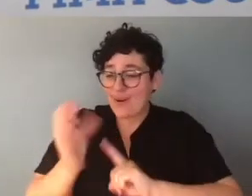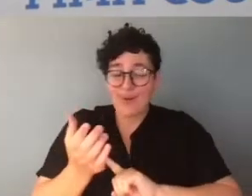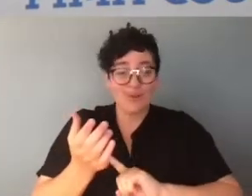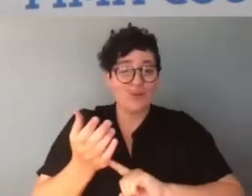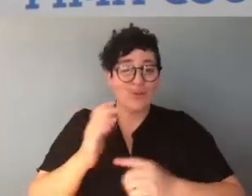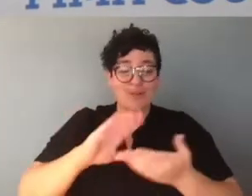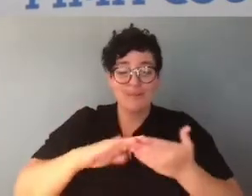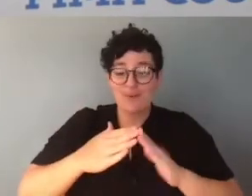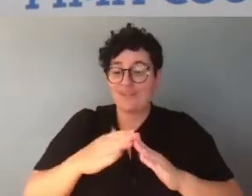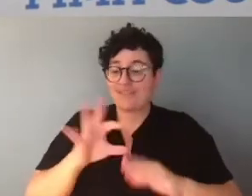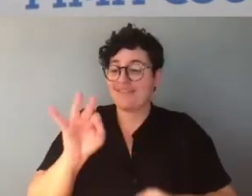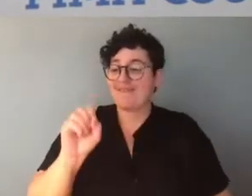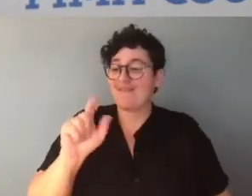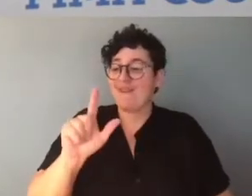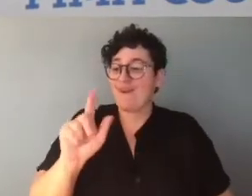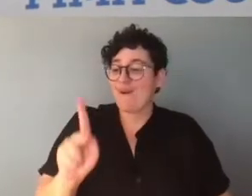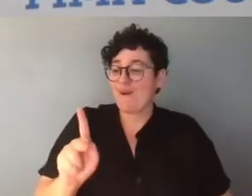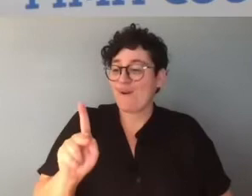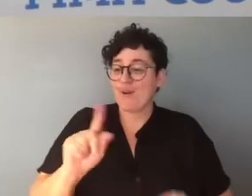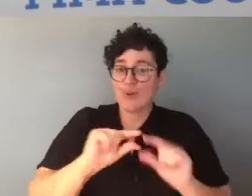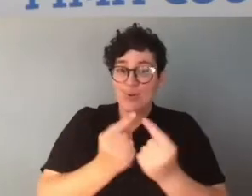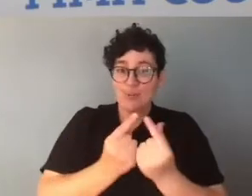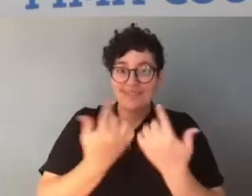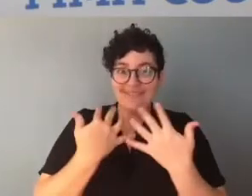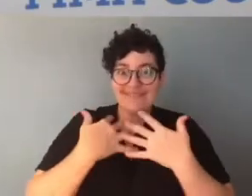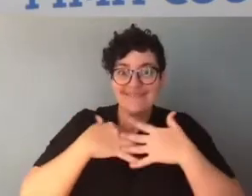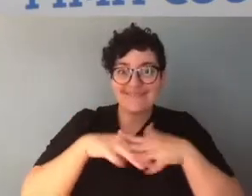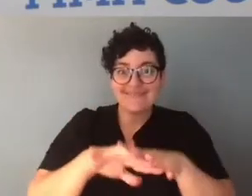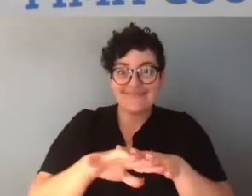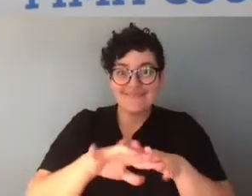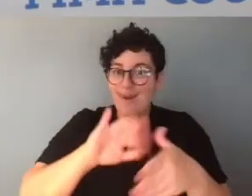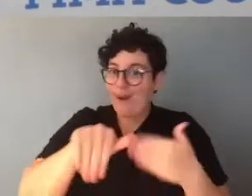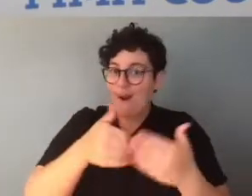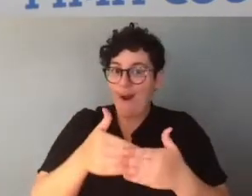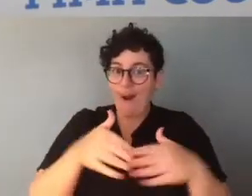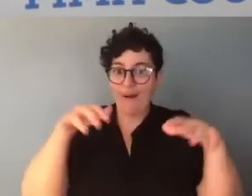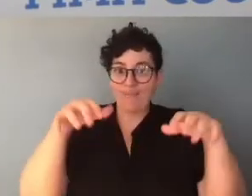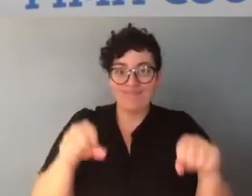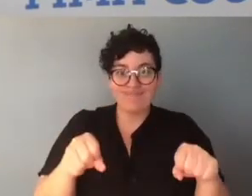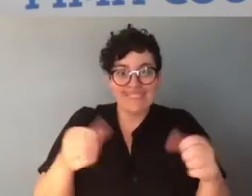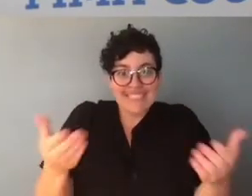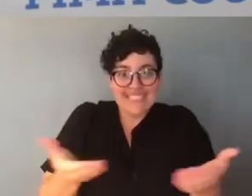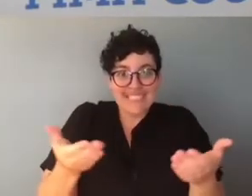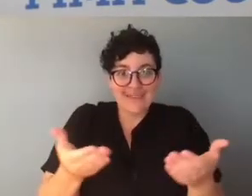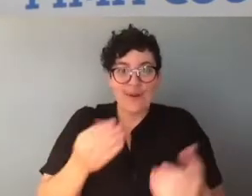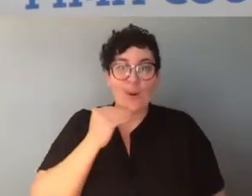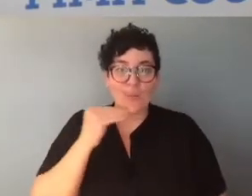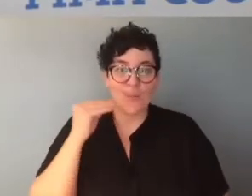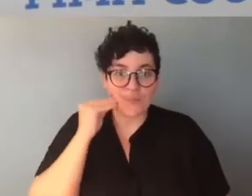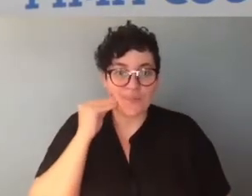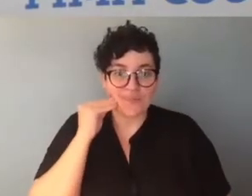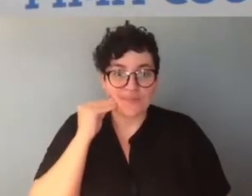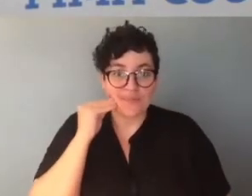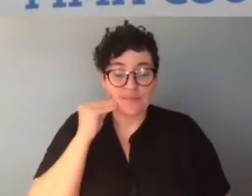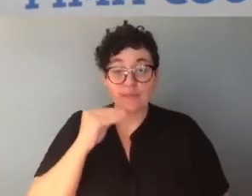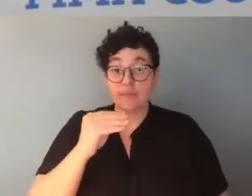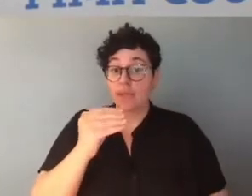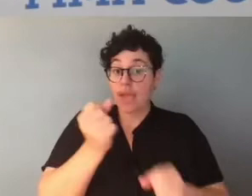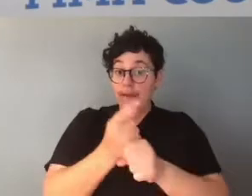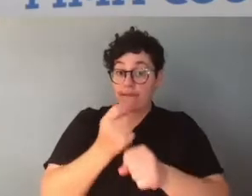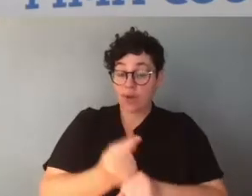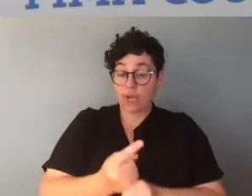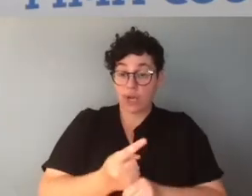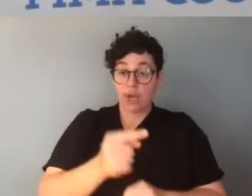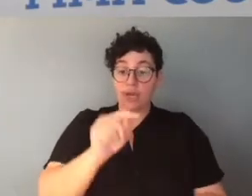tradicionales. Todas ellas llaman como hogar al condado de Pima. Cada año, Conócete Tucson, que a veces